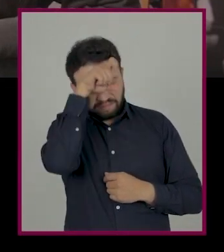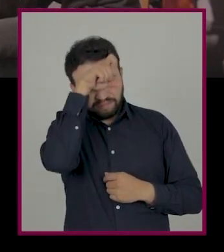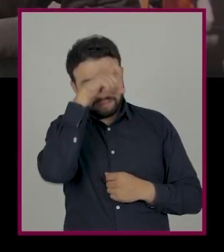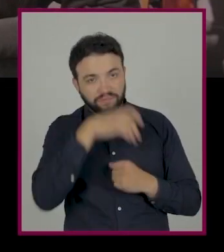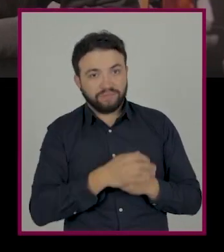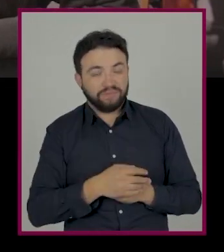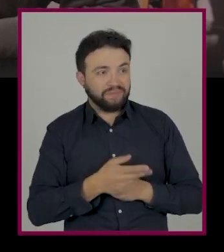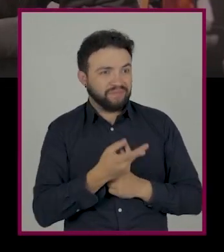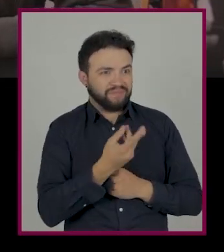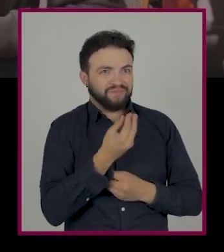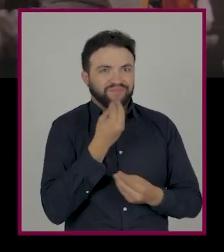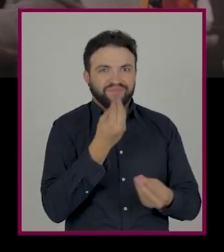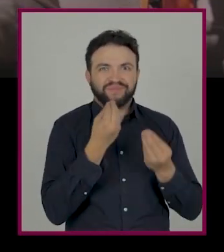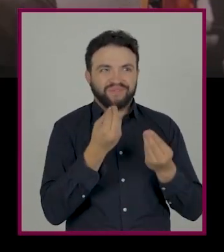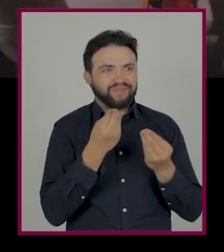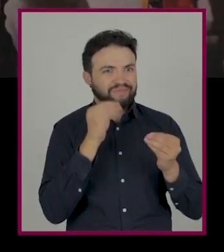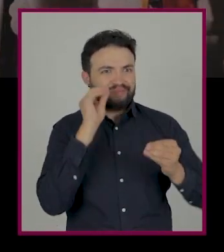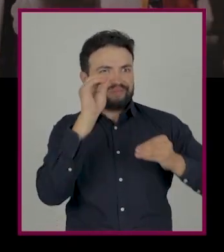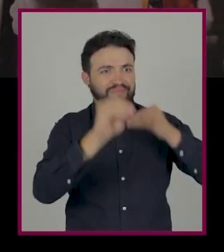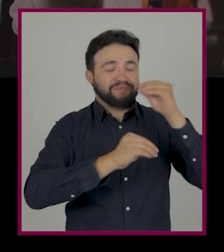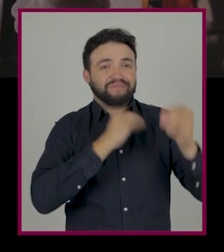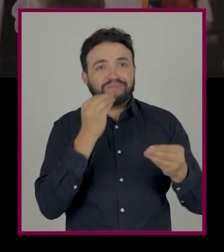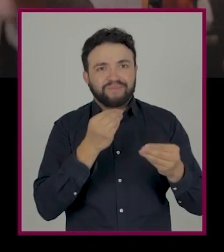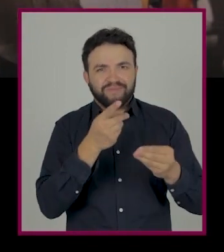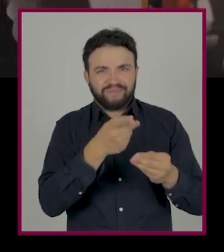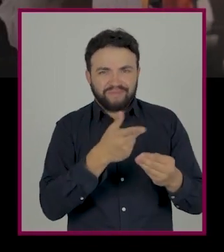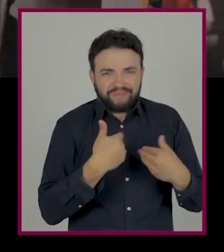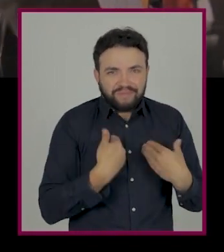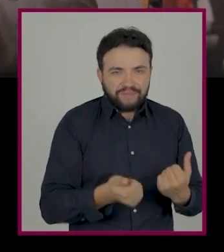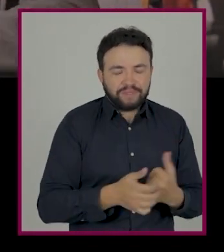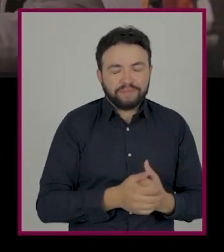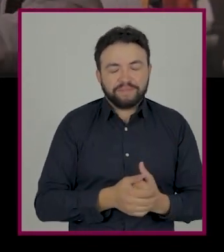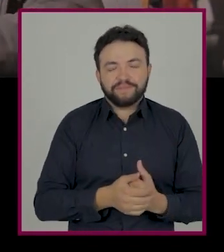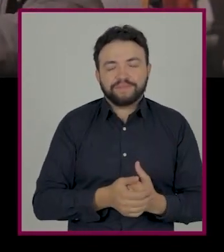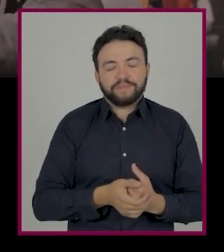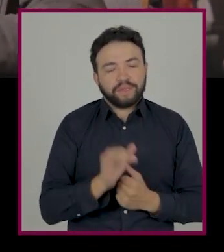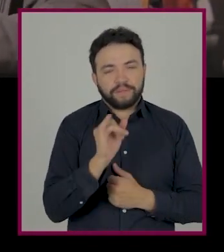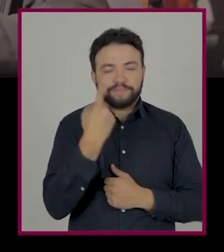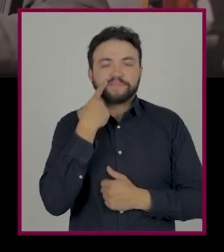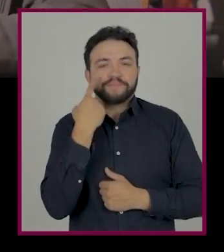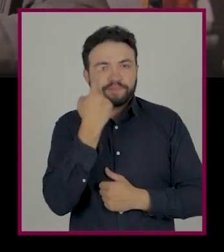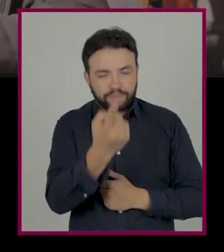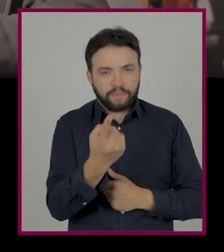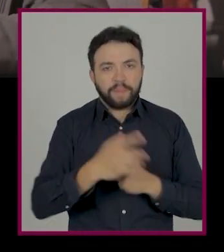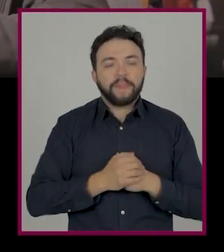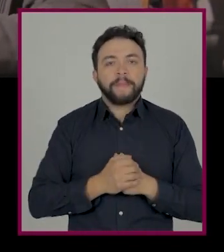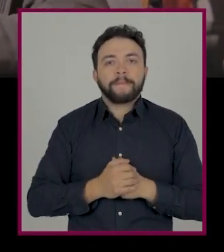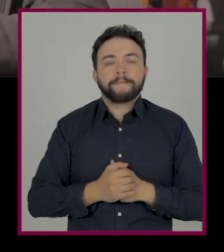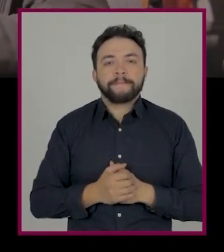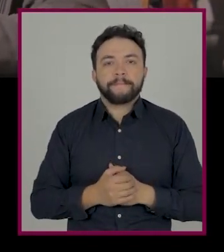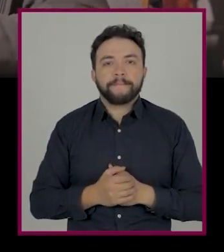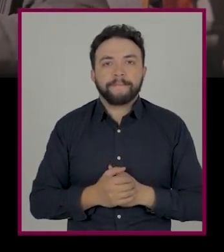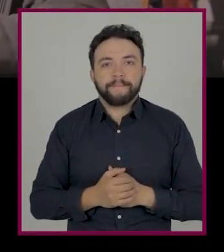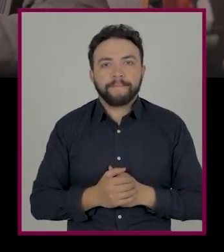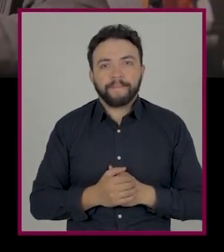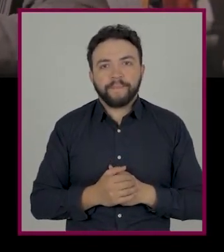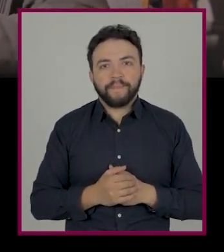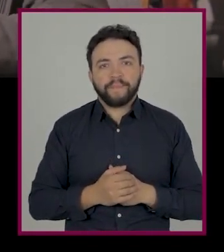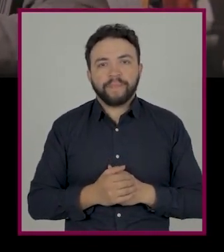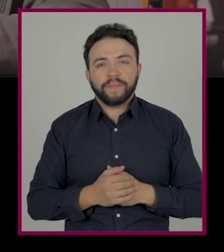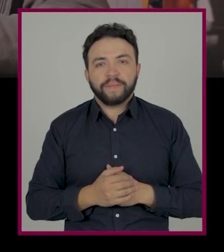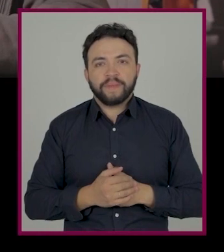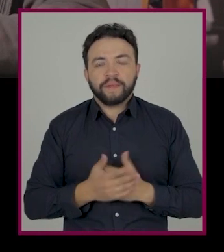de qué? Oh, es que está muy técnico. Ni tú le entendiste. No. Sí, mira.